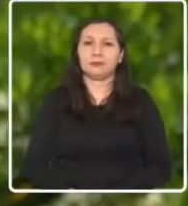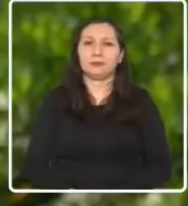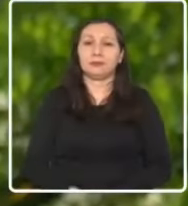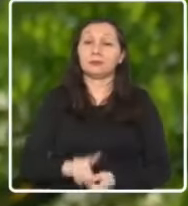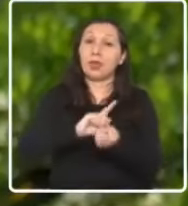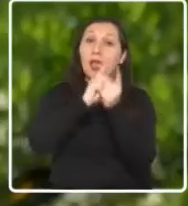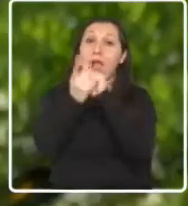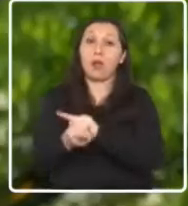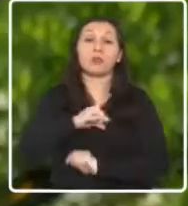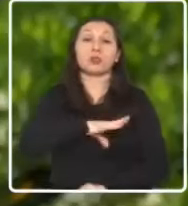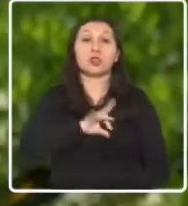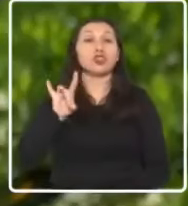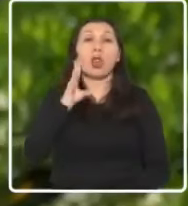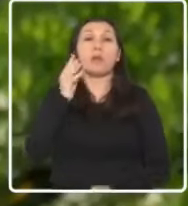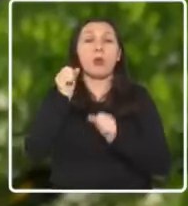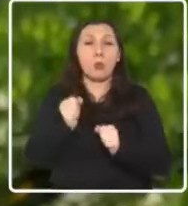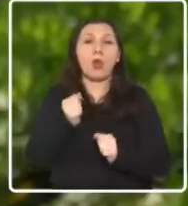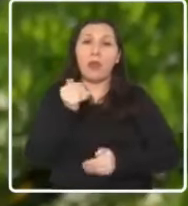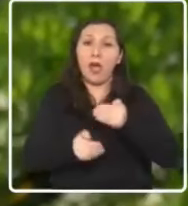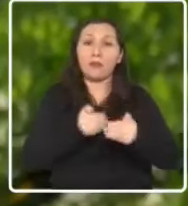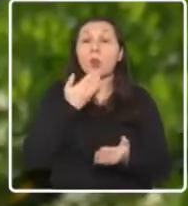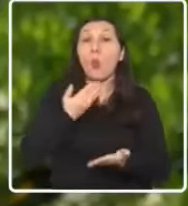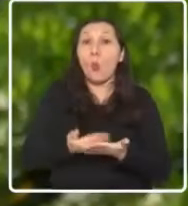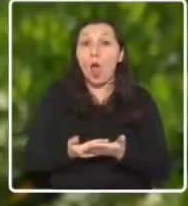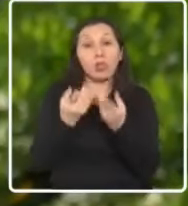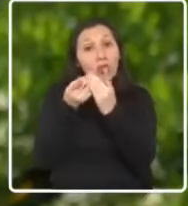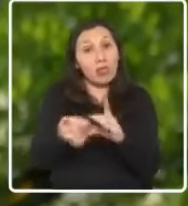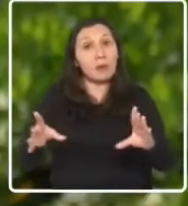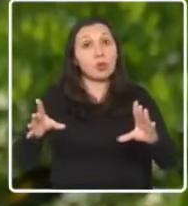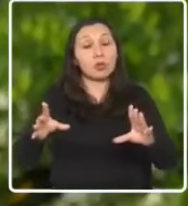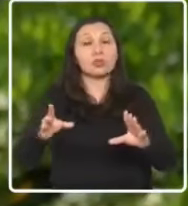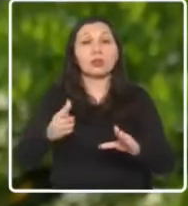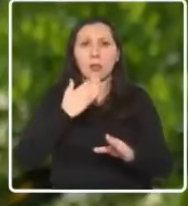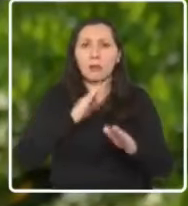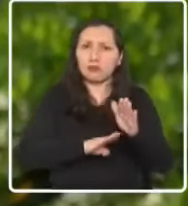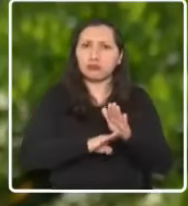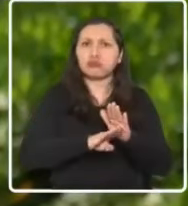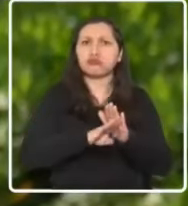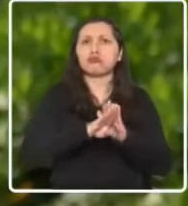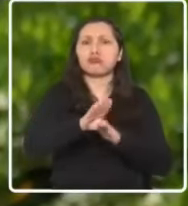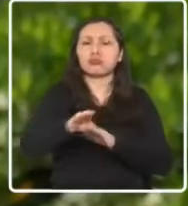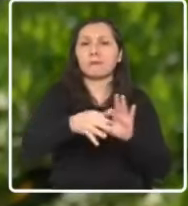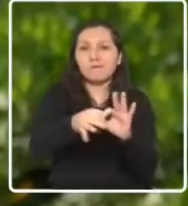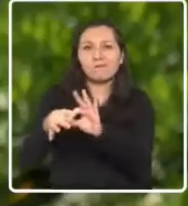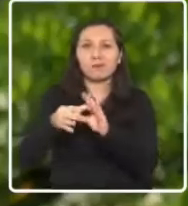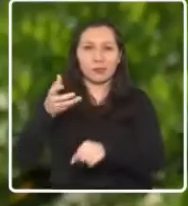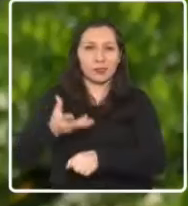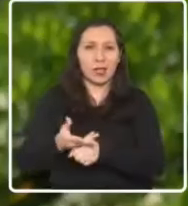Los cambios en Chile solo han podido avanzar cuando las fuerzas democráticas y de progreso actúan con